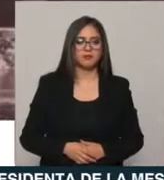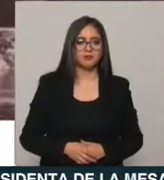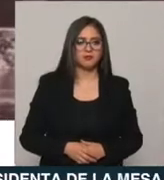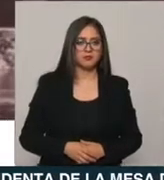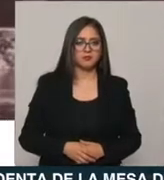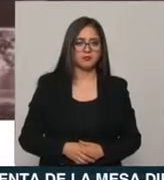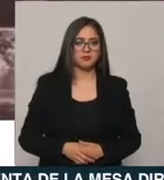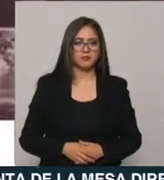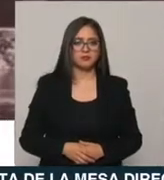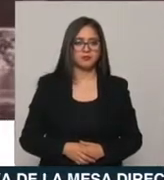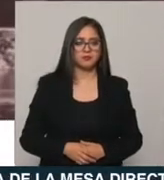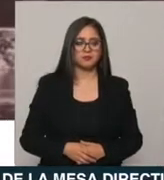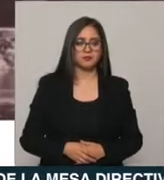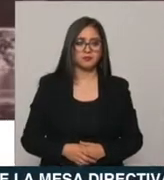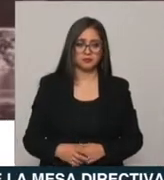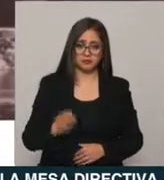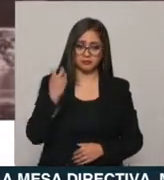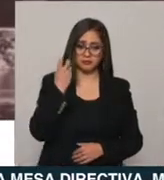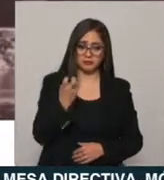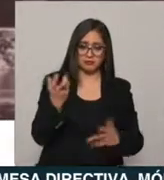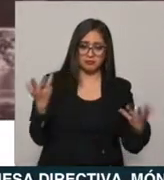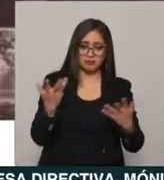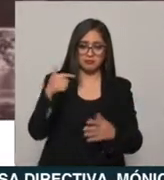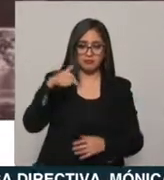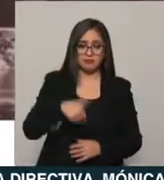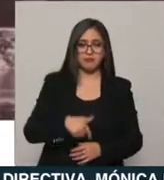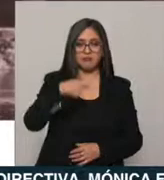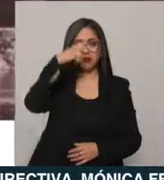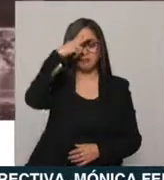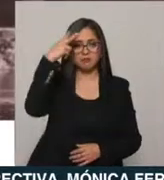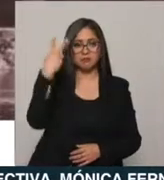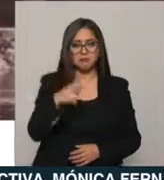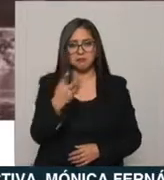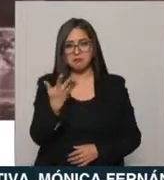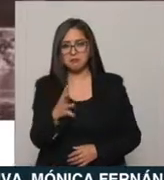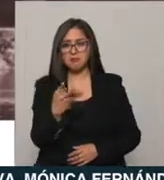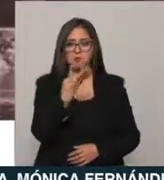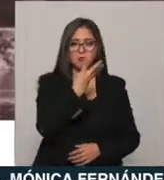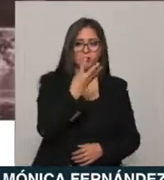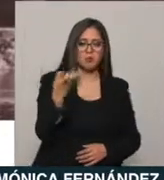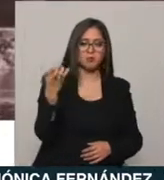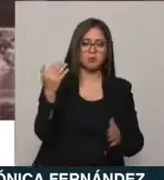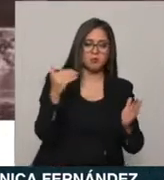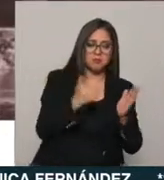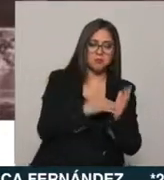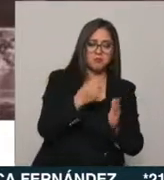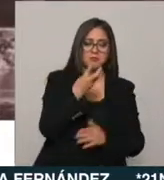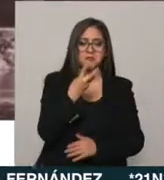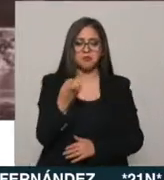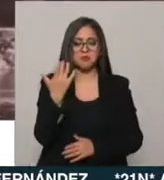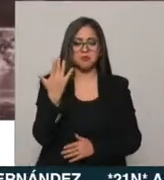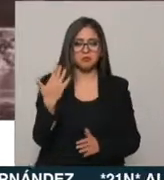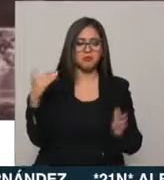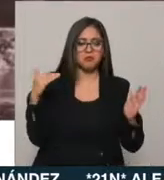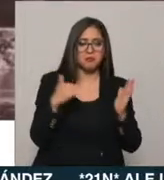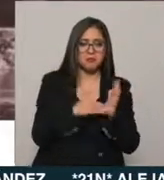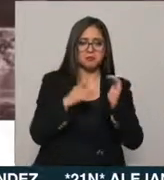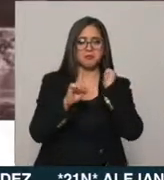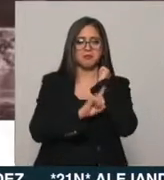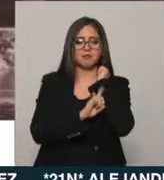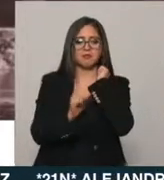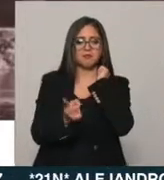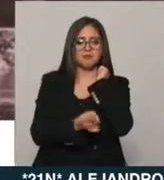sociales hacen que todavía en México tengamos entre 400,000 y 350,000